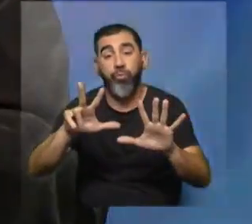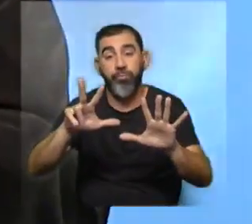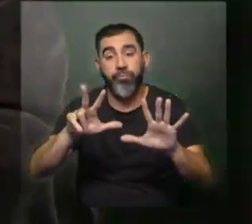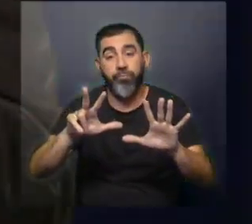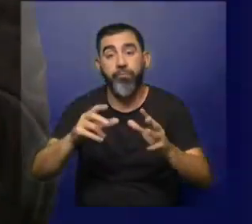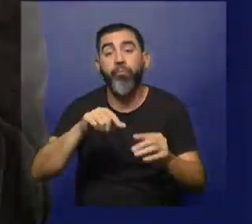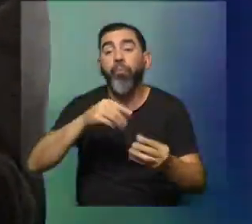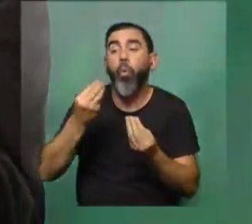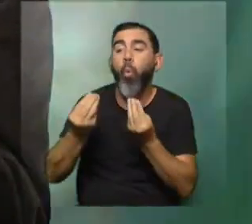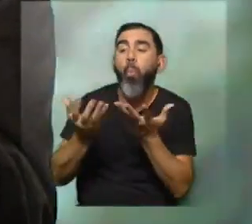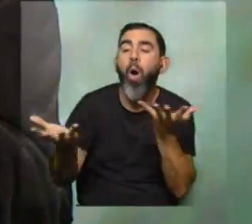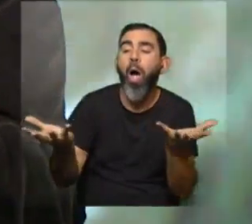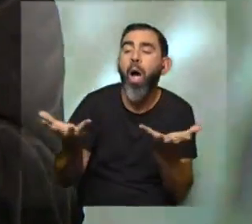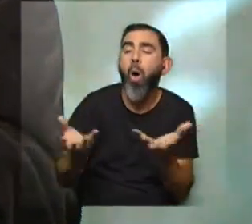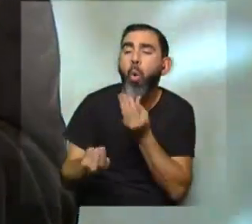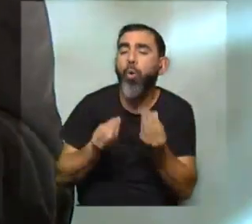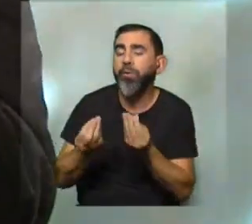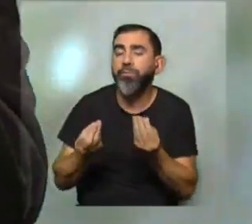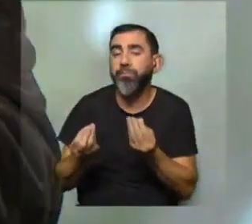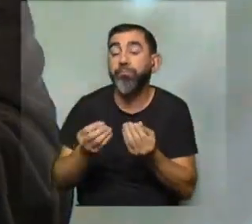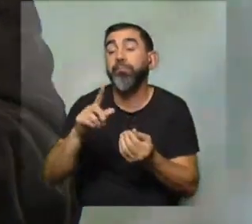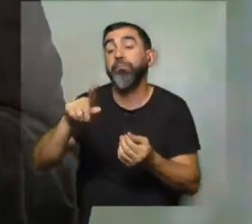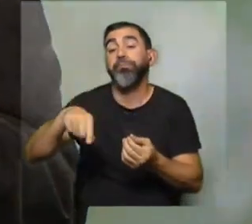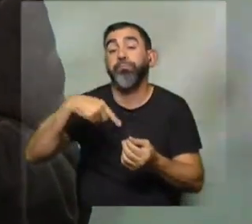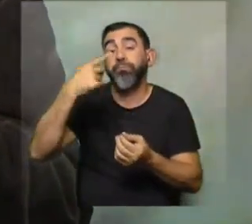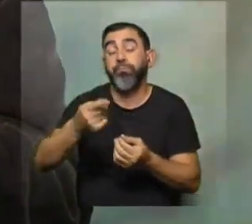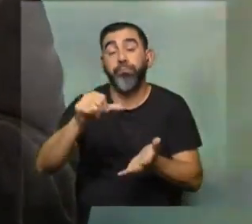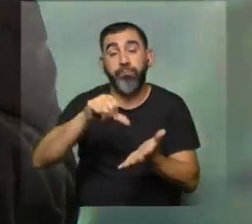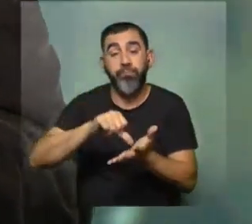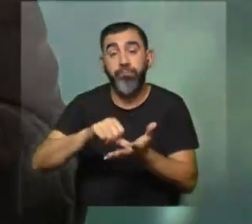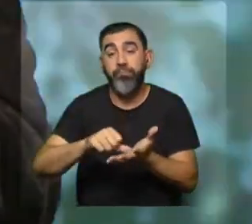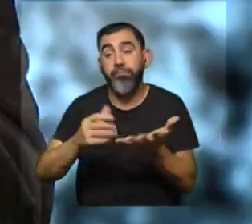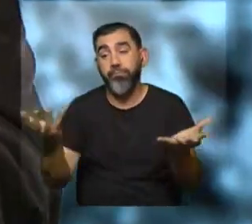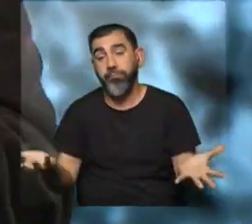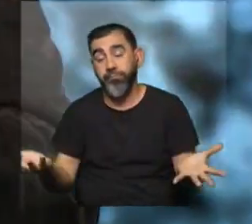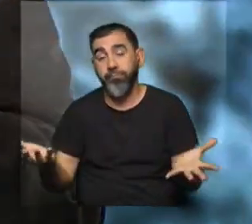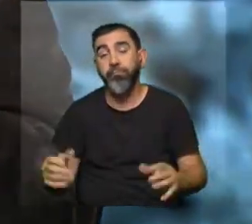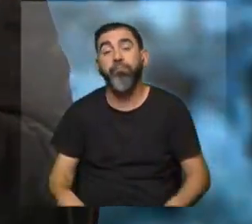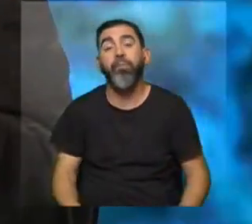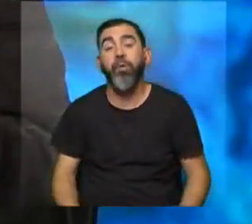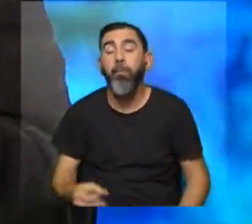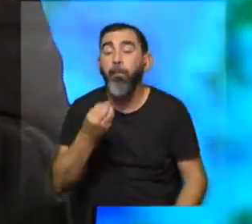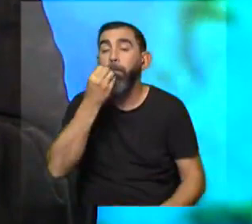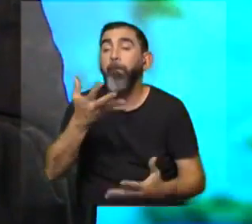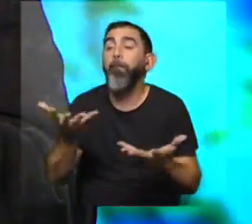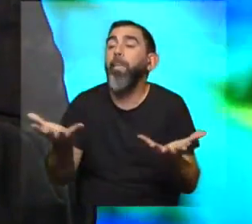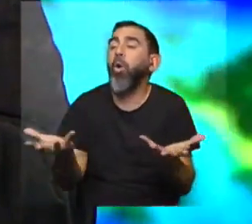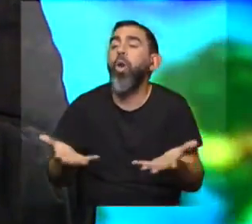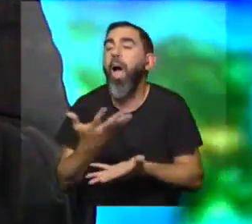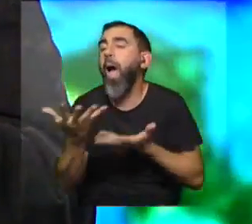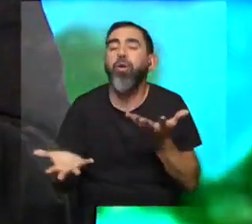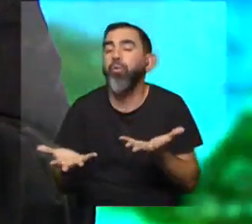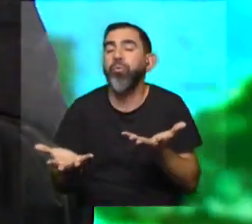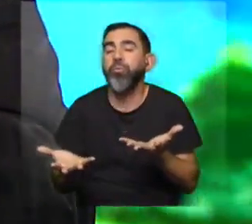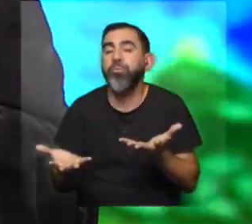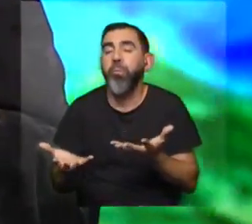dónde estamos, hacer un inventario y, bueno, y ahí de alguna forma decir a los países, bueno, digamos, mejoren la apuesta. Traten de ser